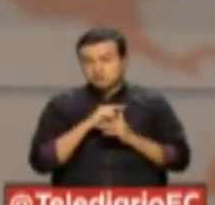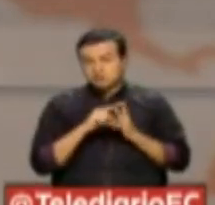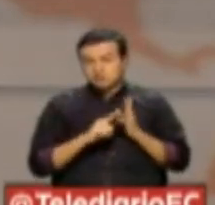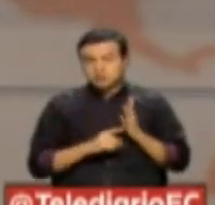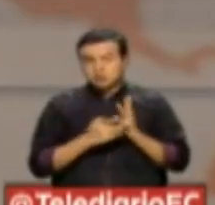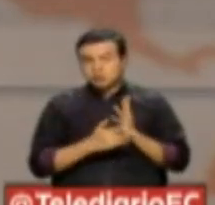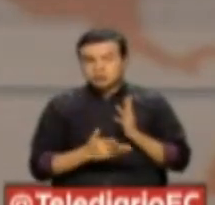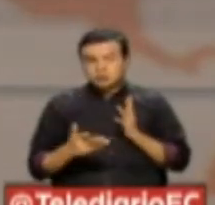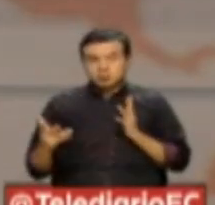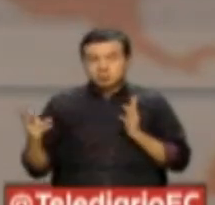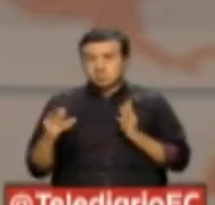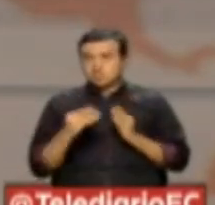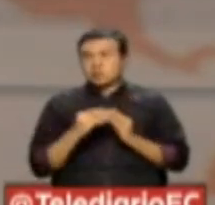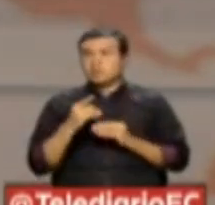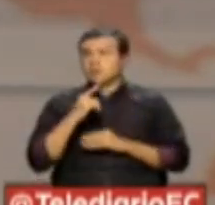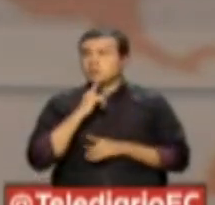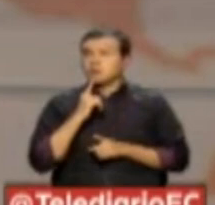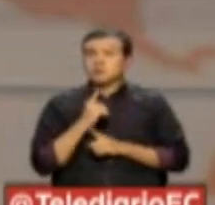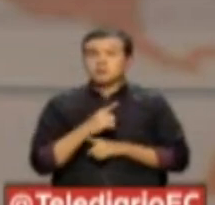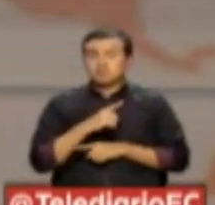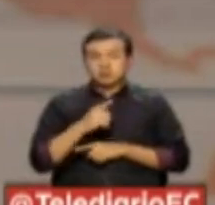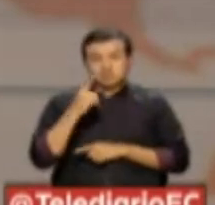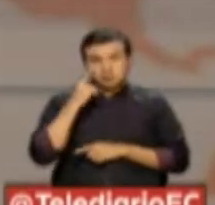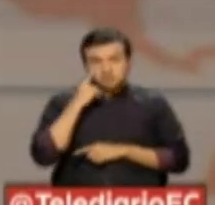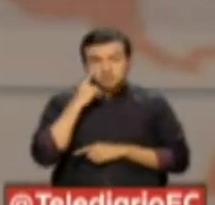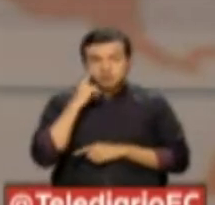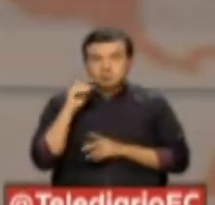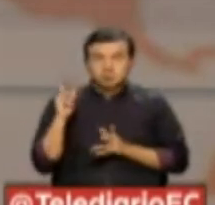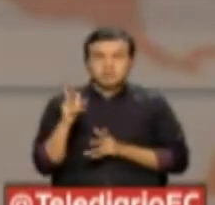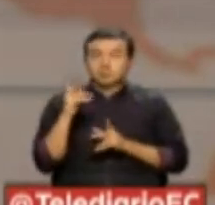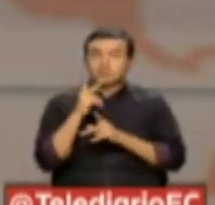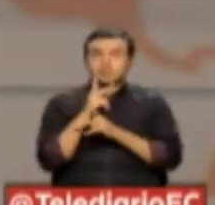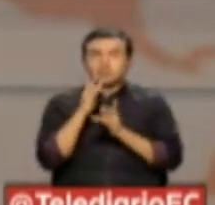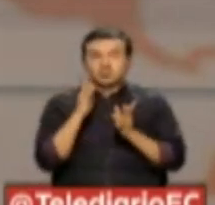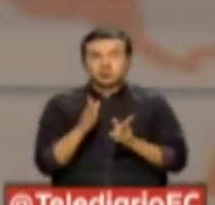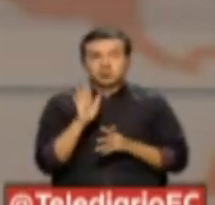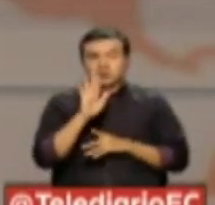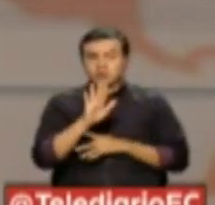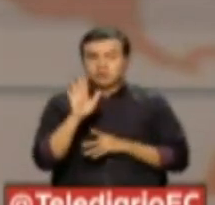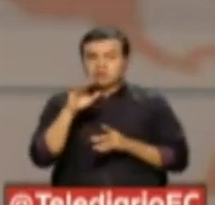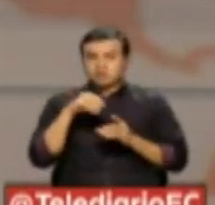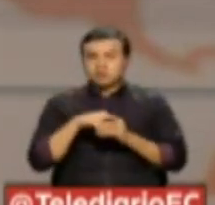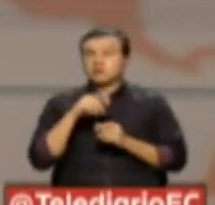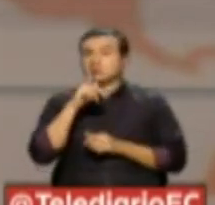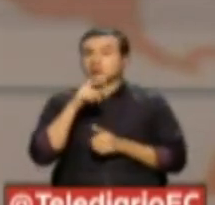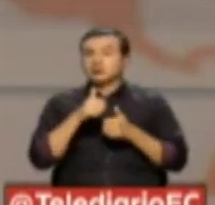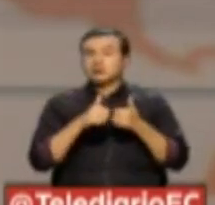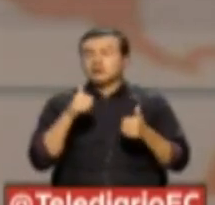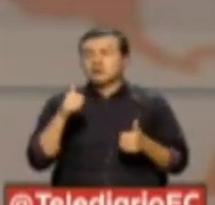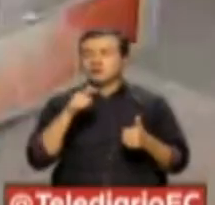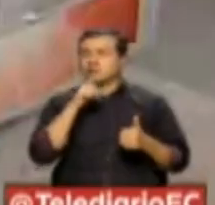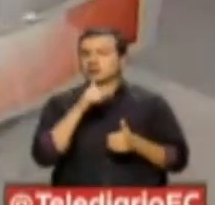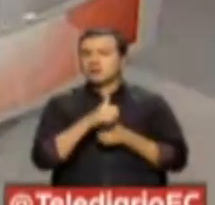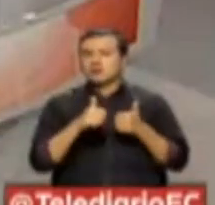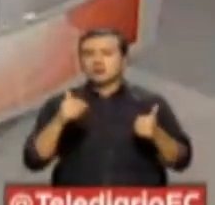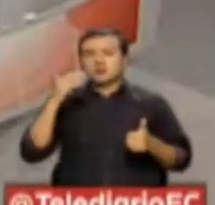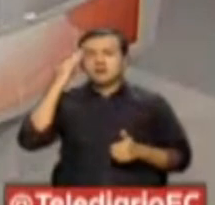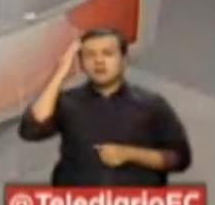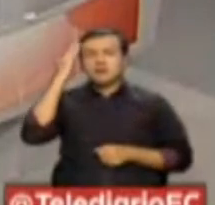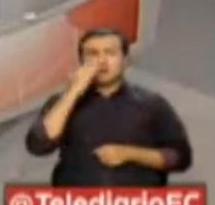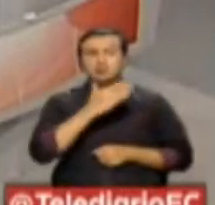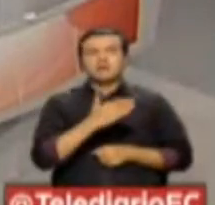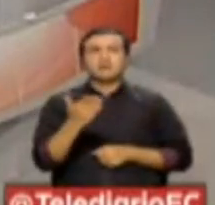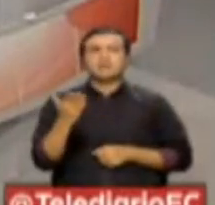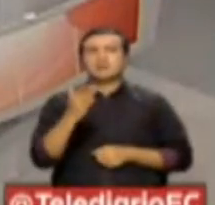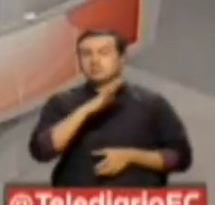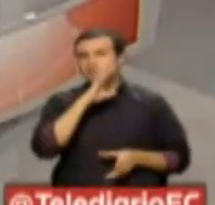construir estas posibilidades es lo que nos alienta como concejales en este mismo sería el candidato el posible candidato a la alcaldía que se